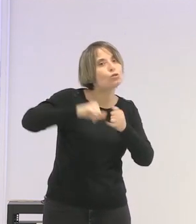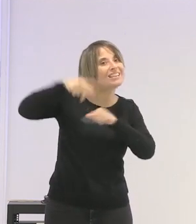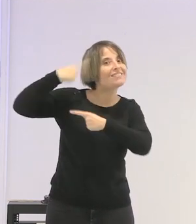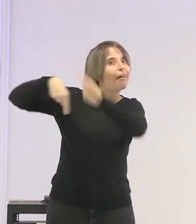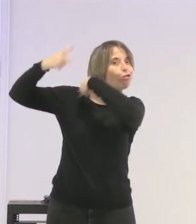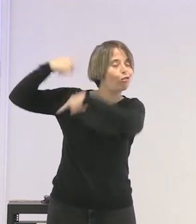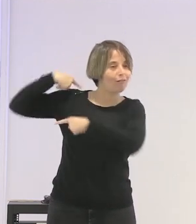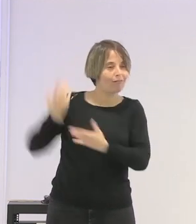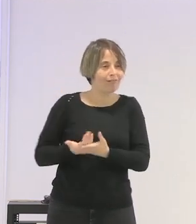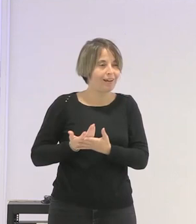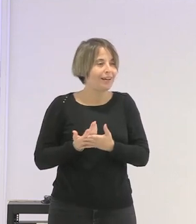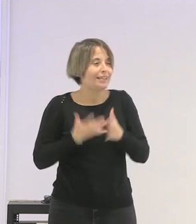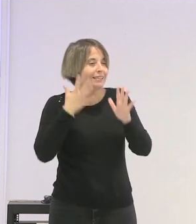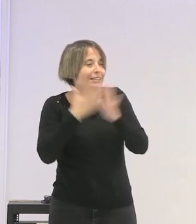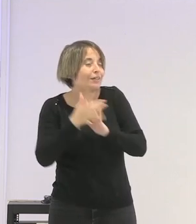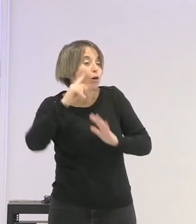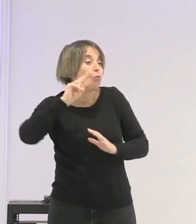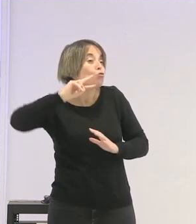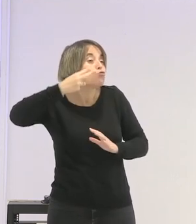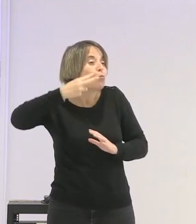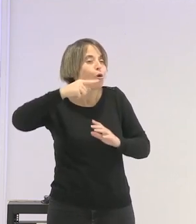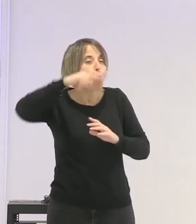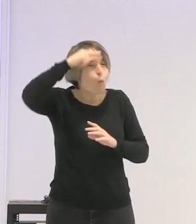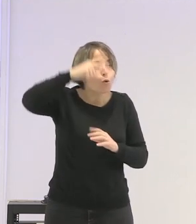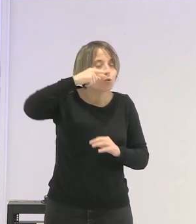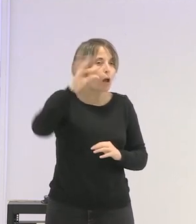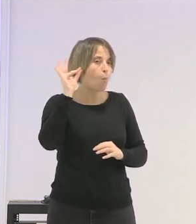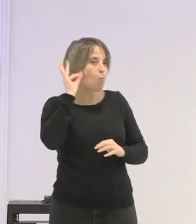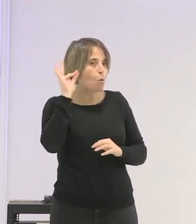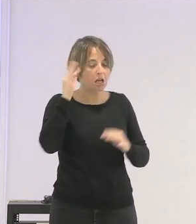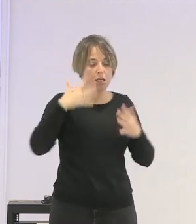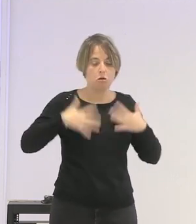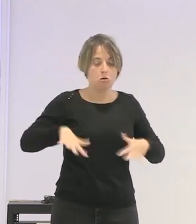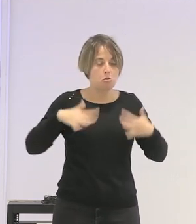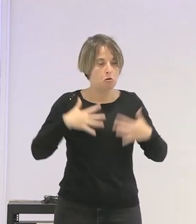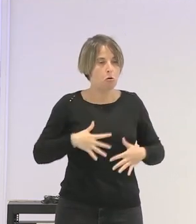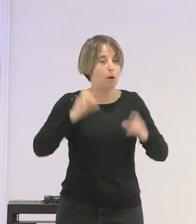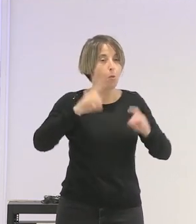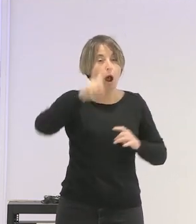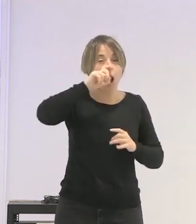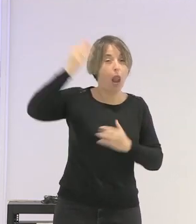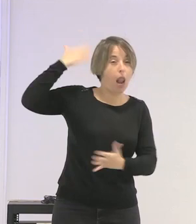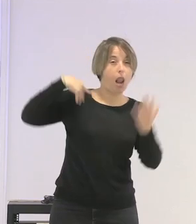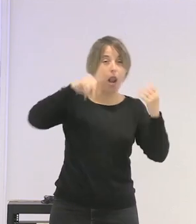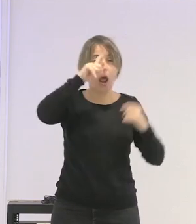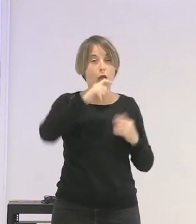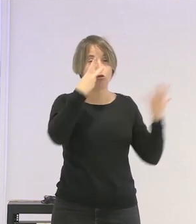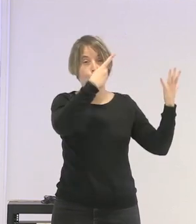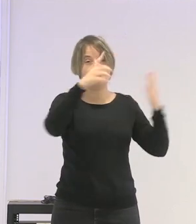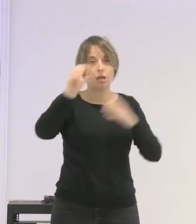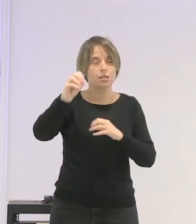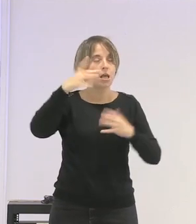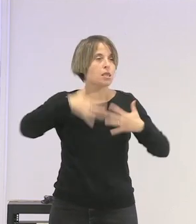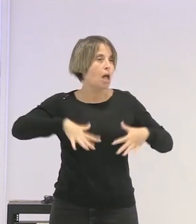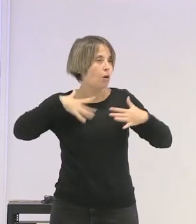Entonces, bueno, hacen como es casi como una subcultura de mujeres que visten incluso a veces como de los años 60, entonces como que se